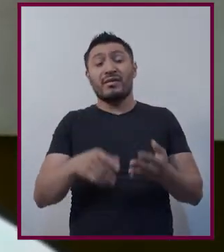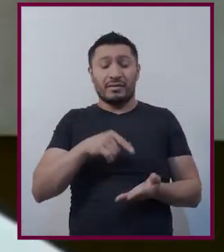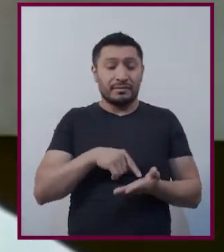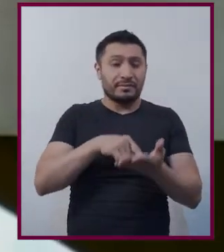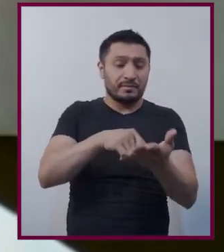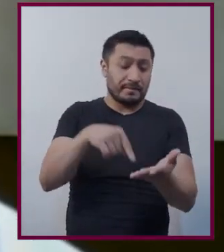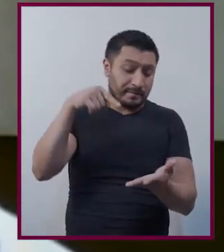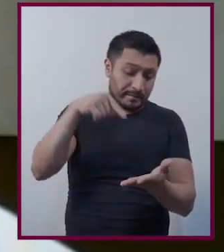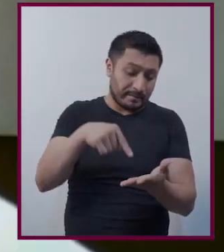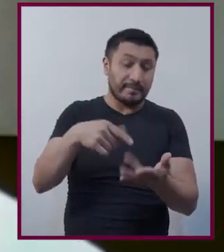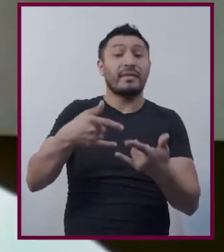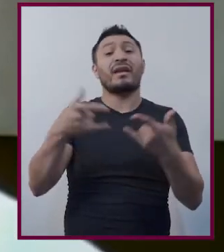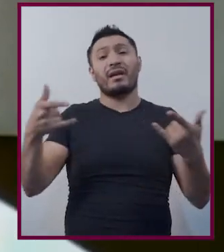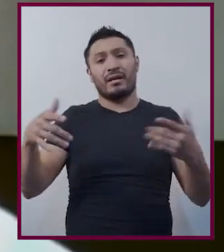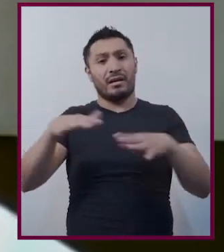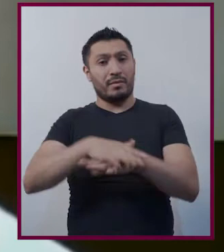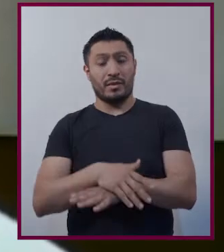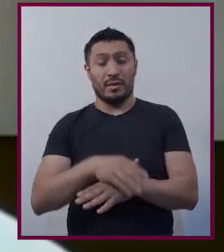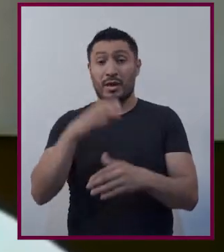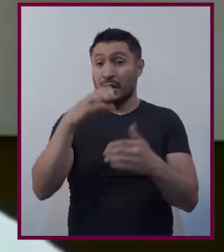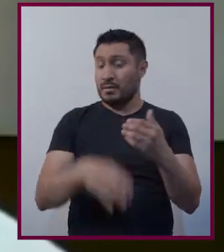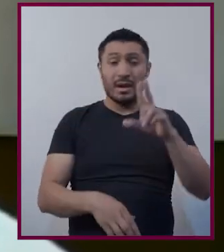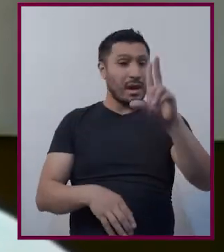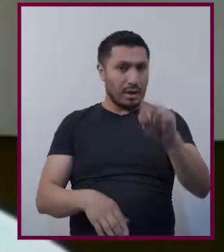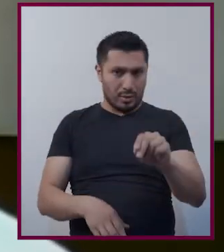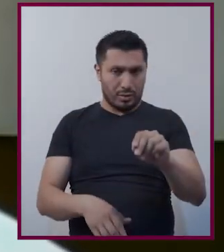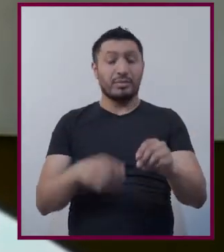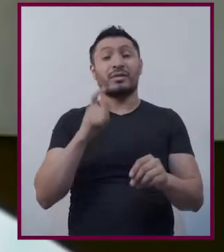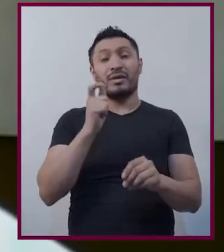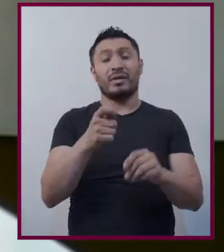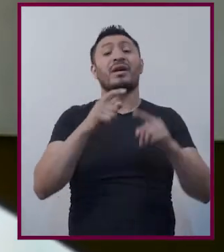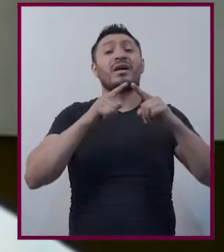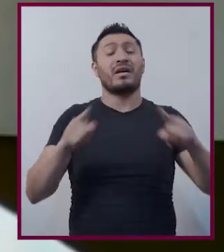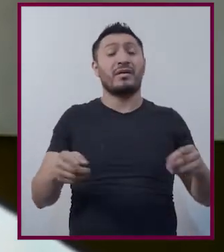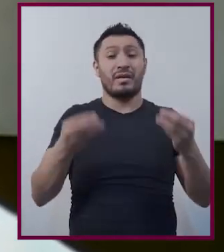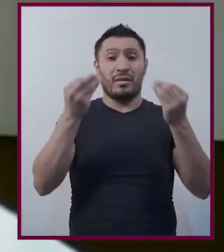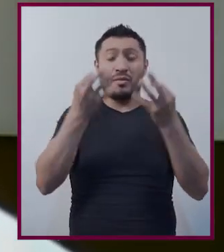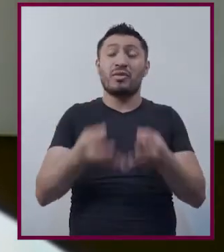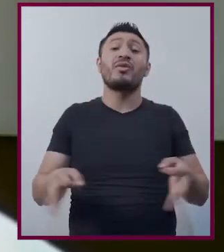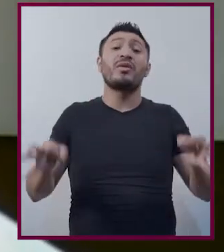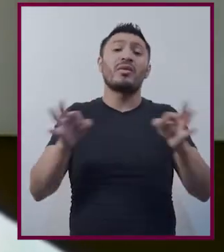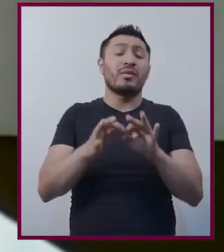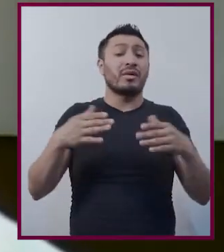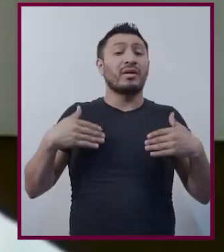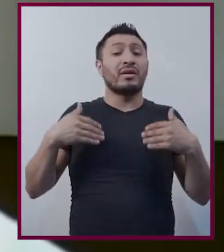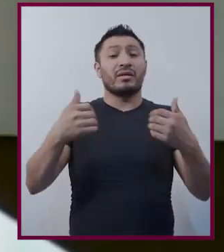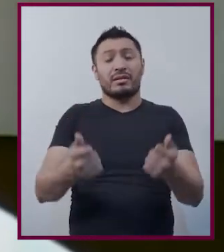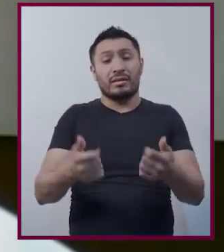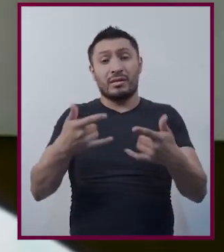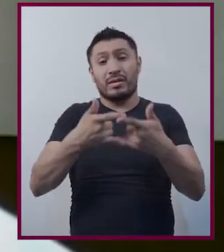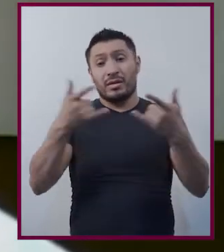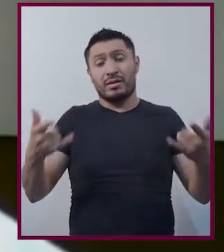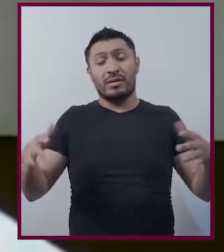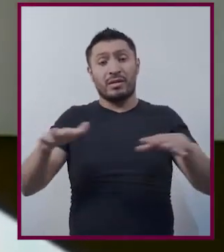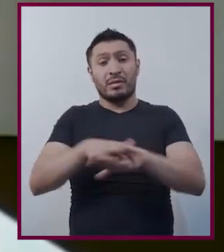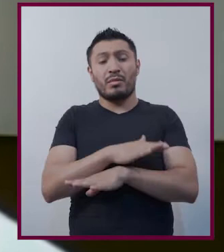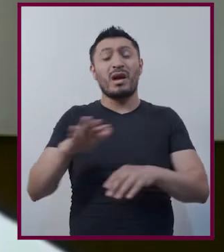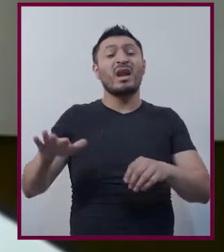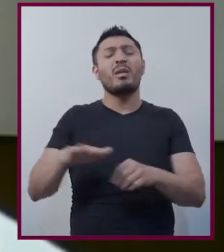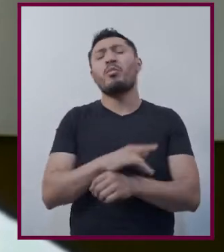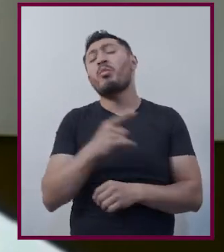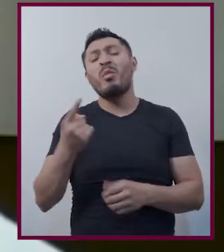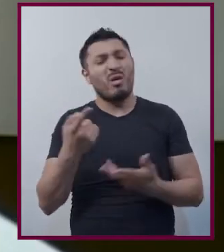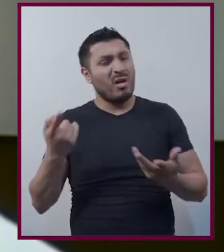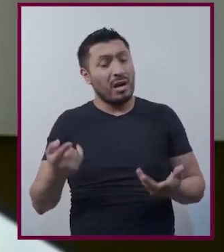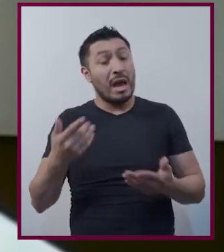que la historia cambió, no que se acabó. Y esto es muy importante aclararlo. La historia cambió, ¿por qué?